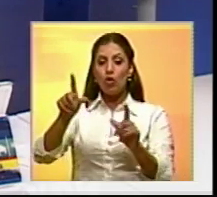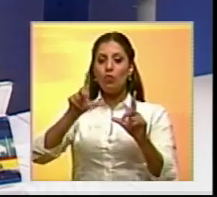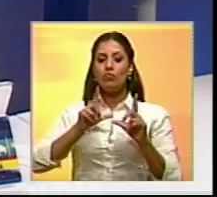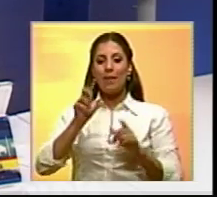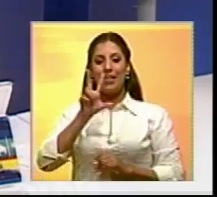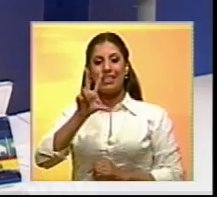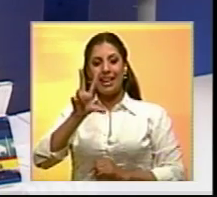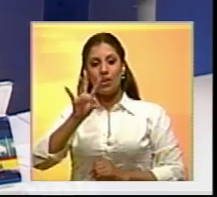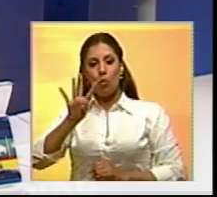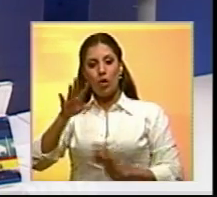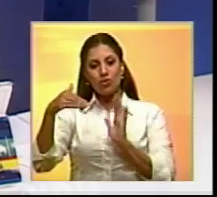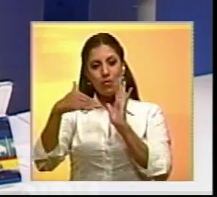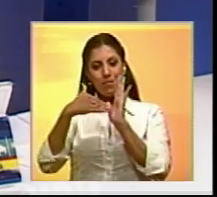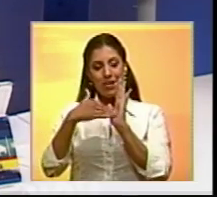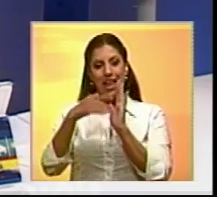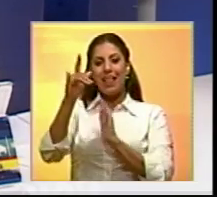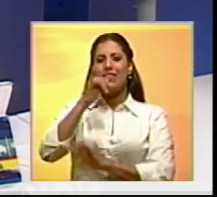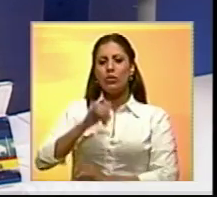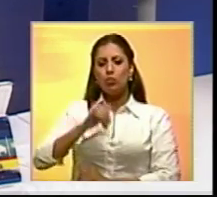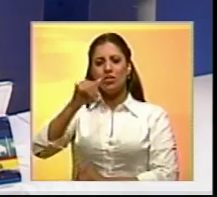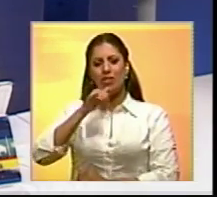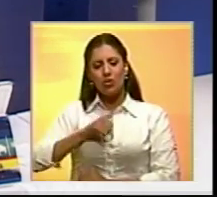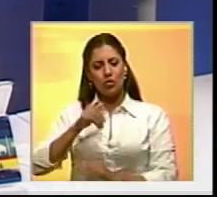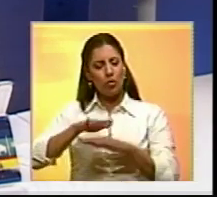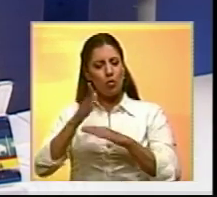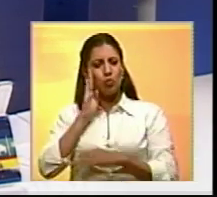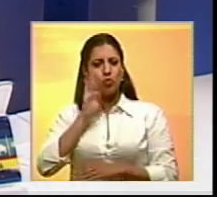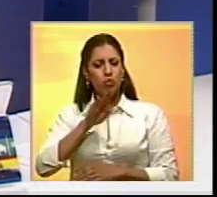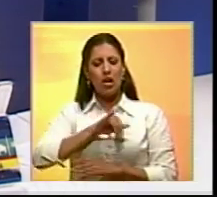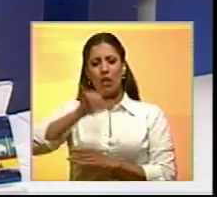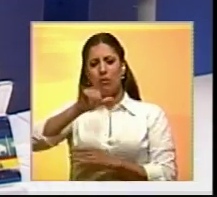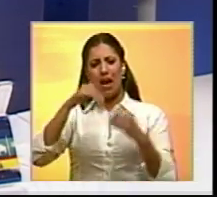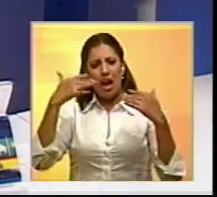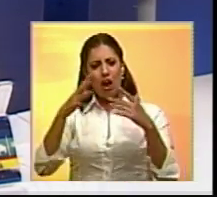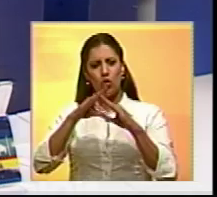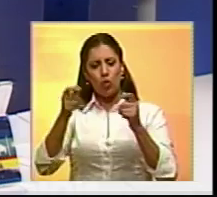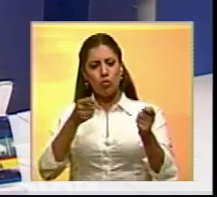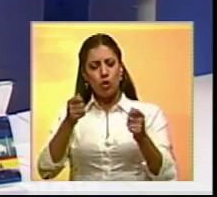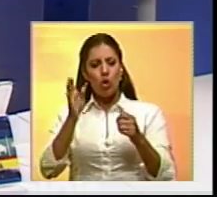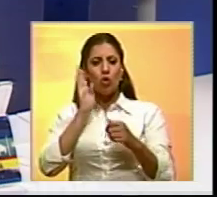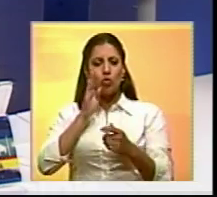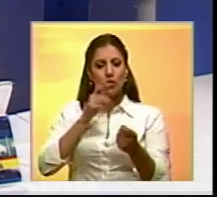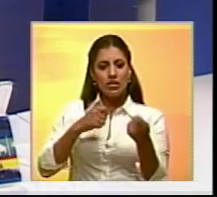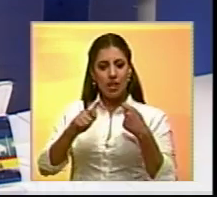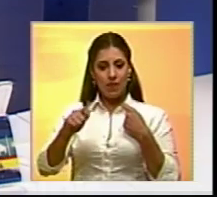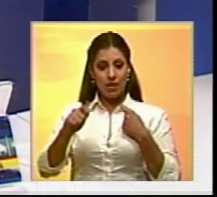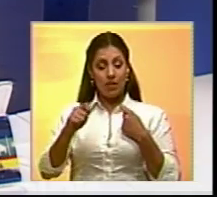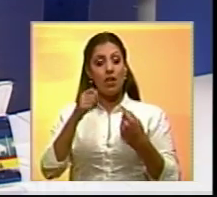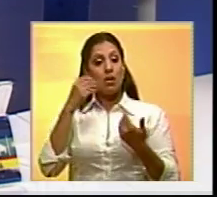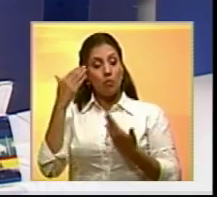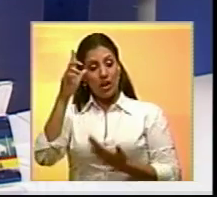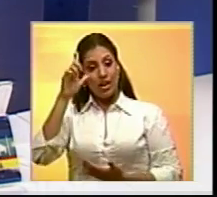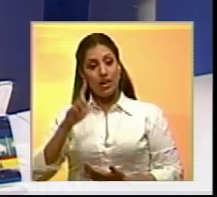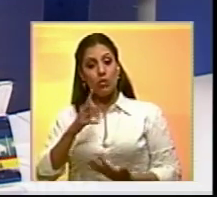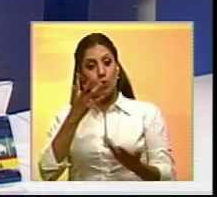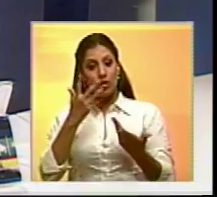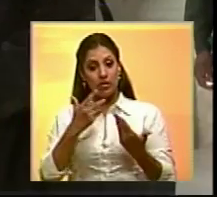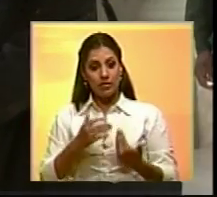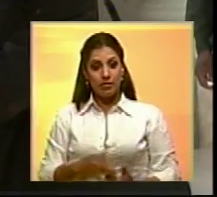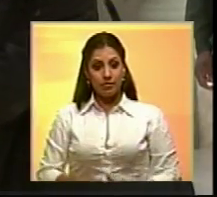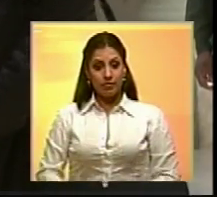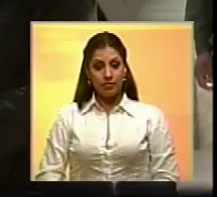más de 34.000 denuncias por especulación, bachaquerismo y condicionamiento de ventas. Lee Flores nos amplía esta